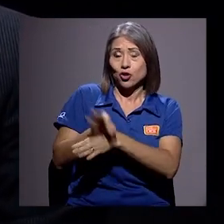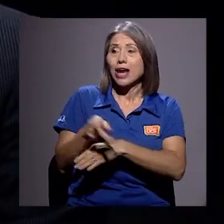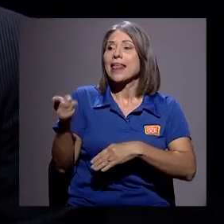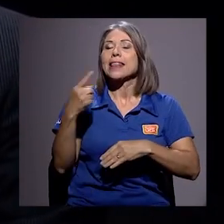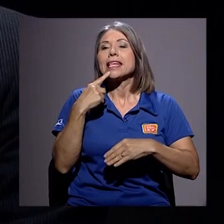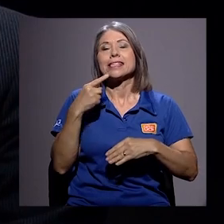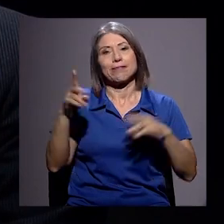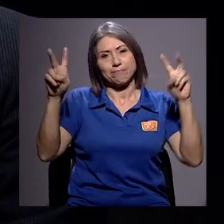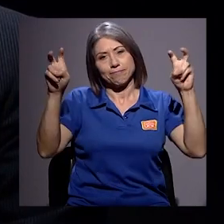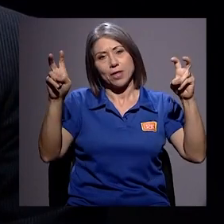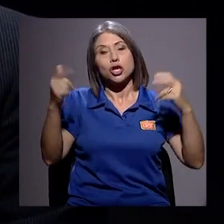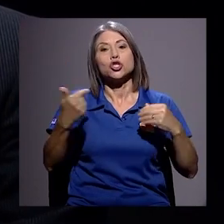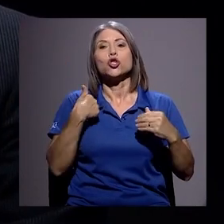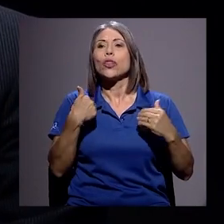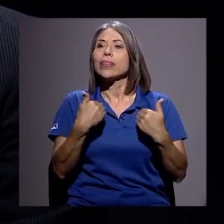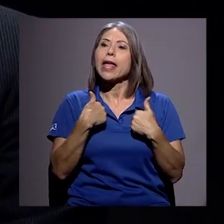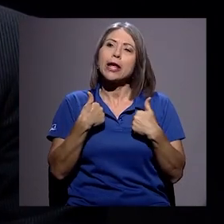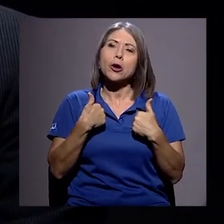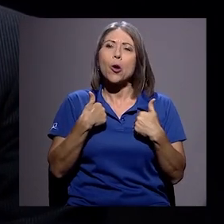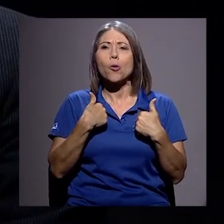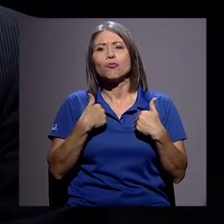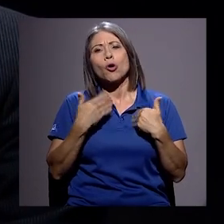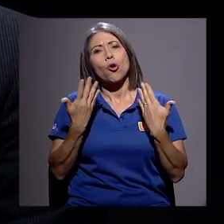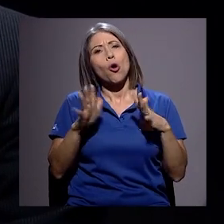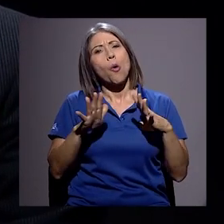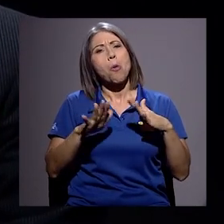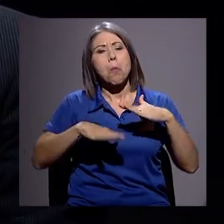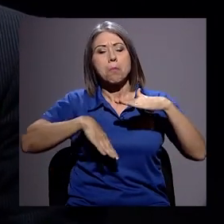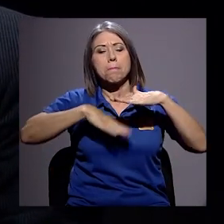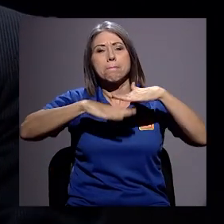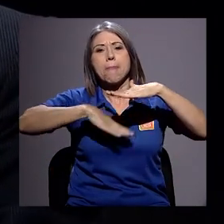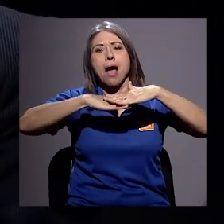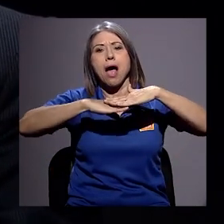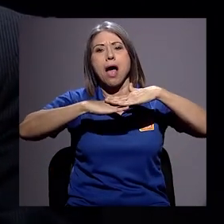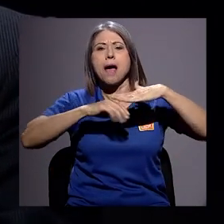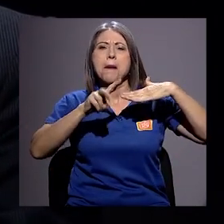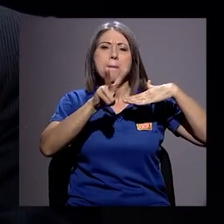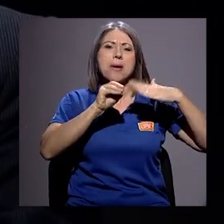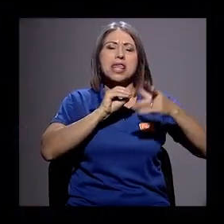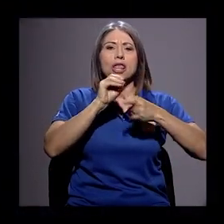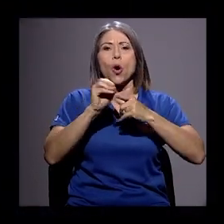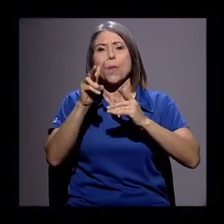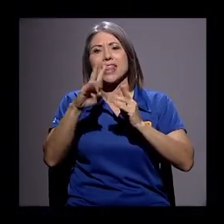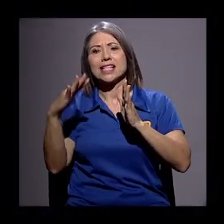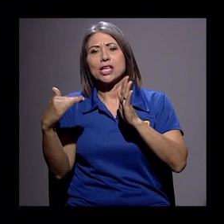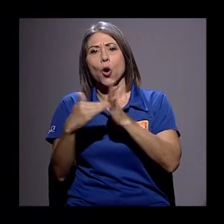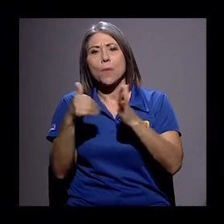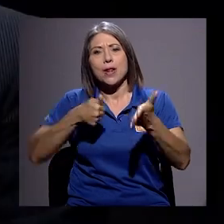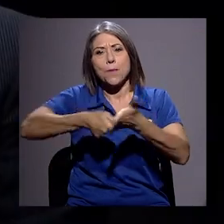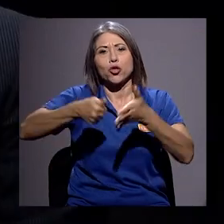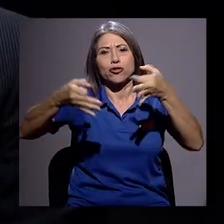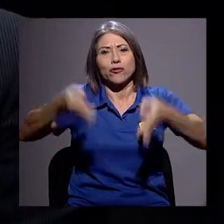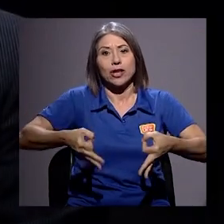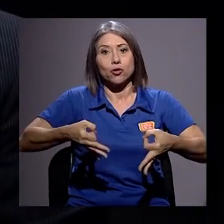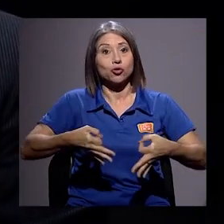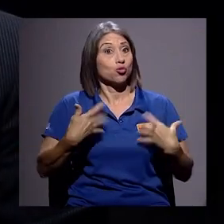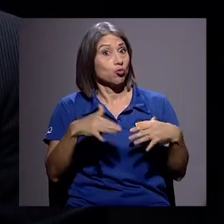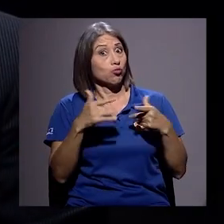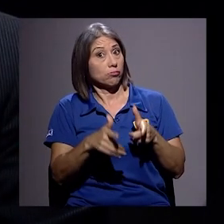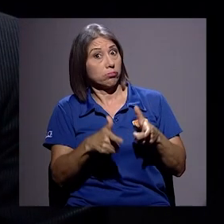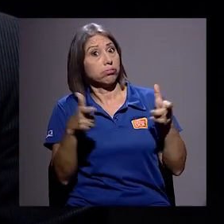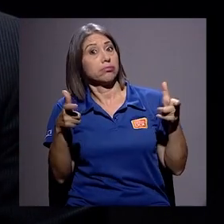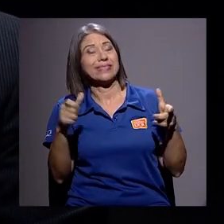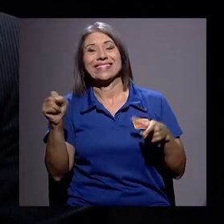piso él dice yo tengo un piso de 20 entre 20 y 25 mil votos que son mis votos fijos para nada menospreciable ahora para nada menospreciable